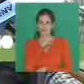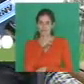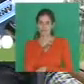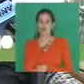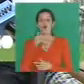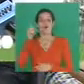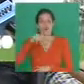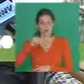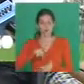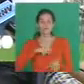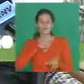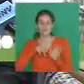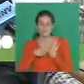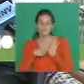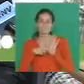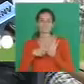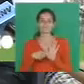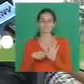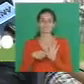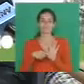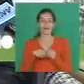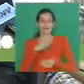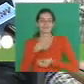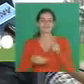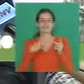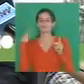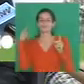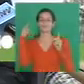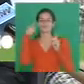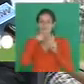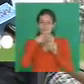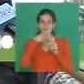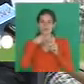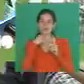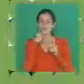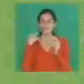básicamente estamos llevando adelante como punta de lanza esta discusión.